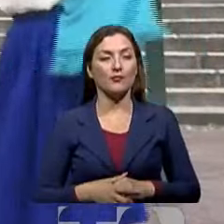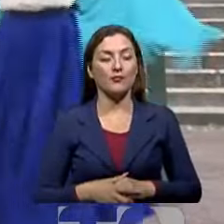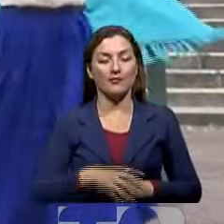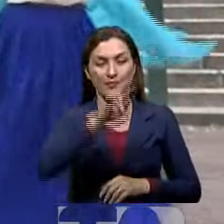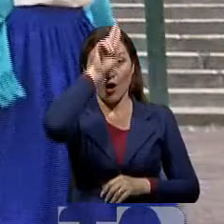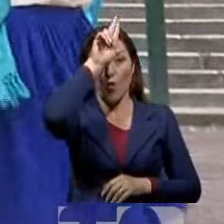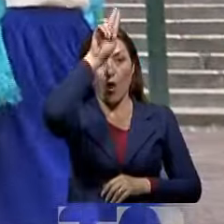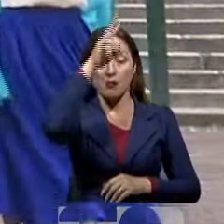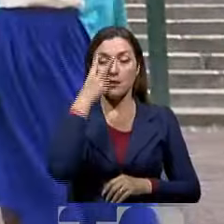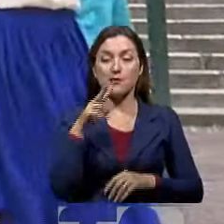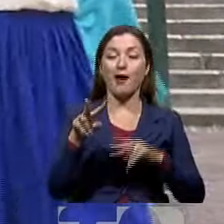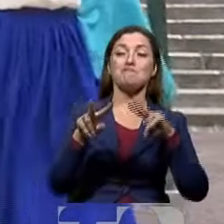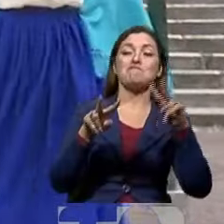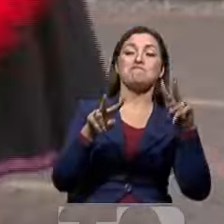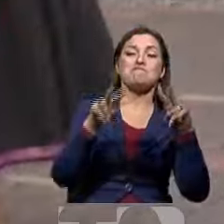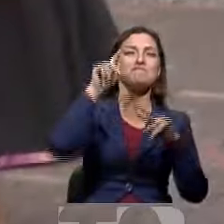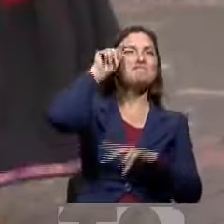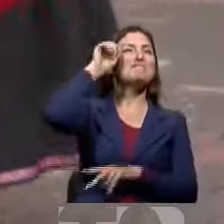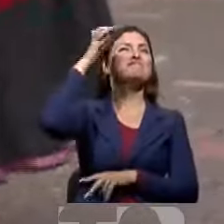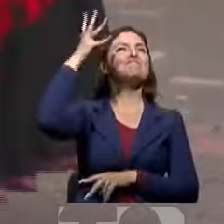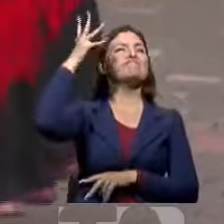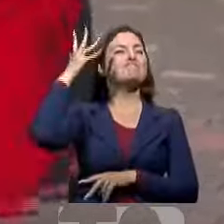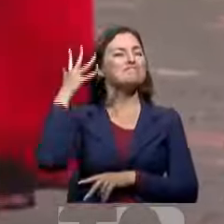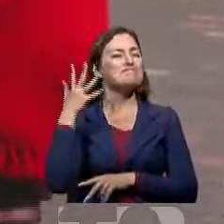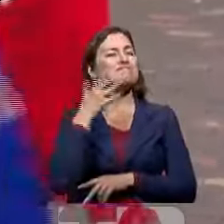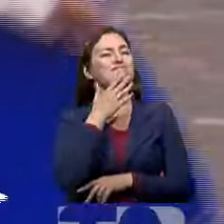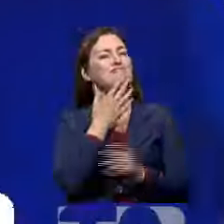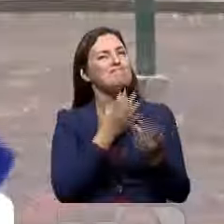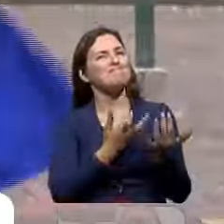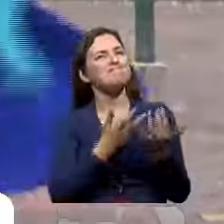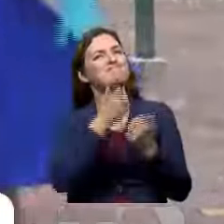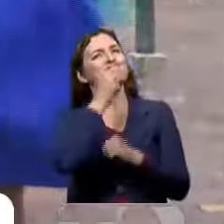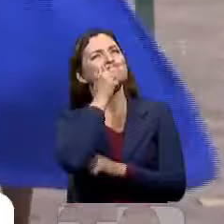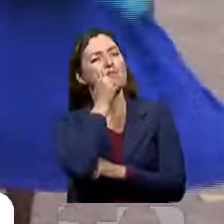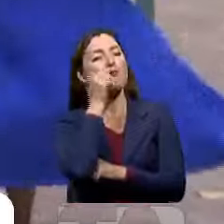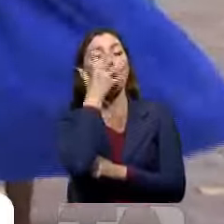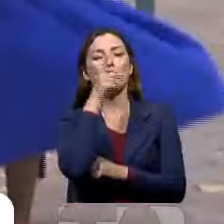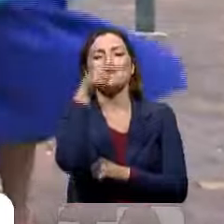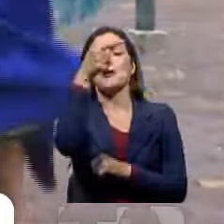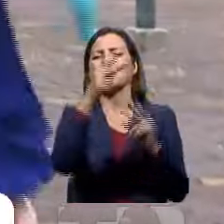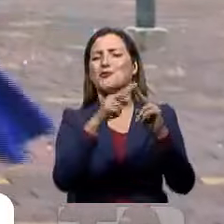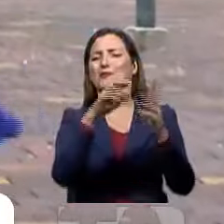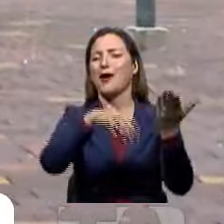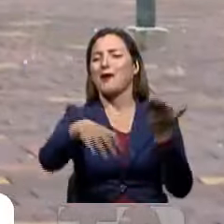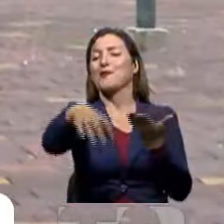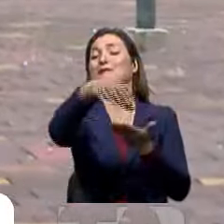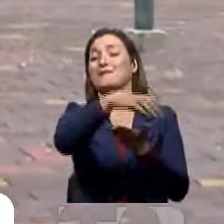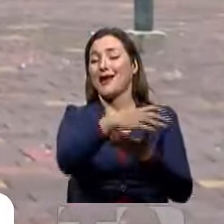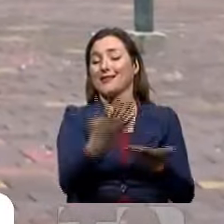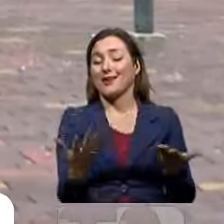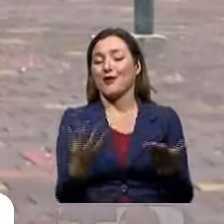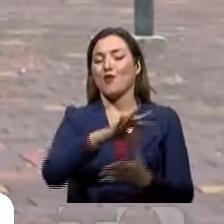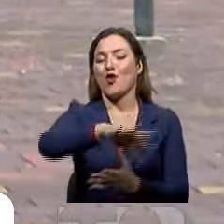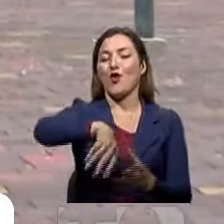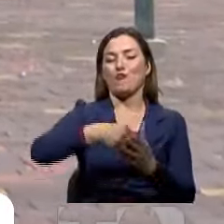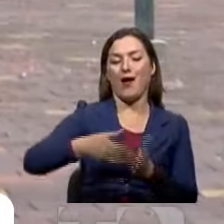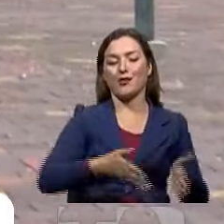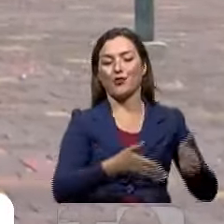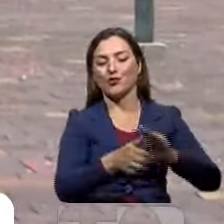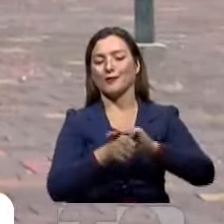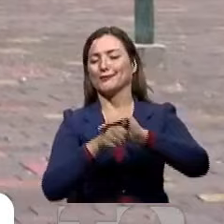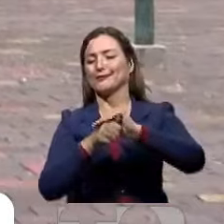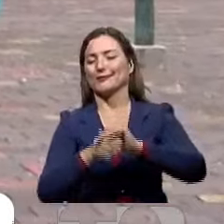Atahualpa nos dejó con recuerdos imborrables, elevando nuestras expectativas por conocer las siguientes parroquias que forman parte de la ruta